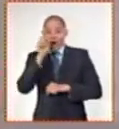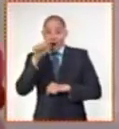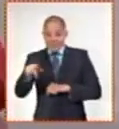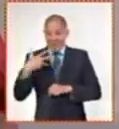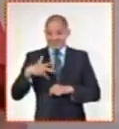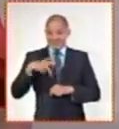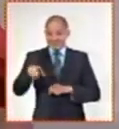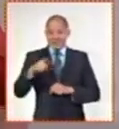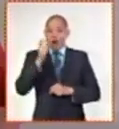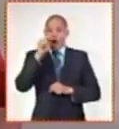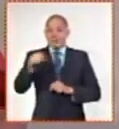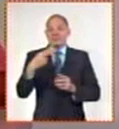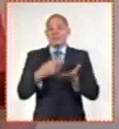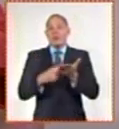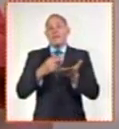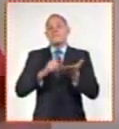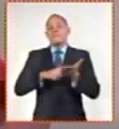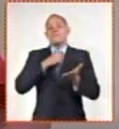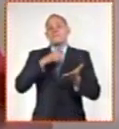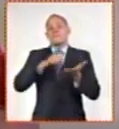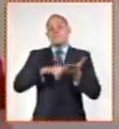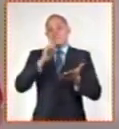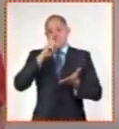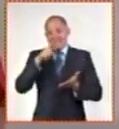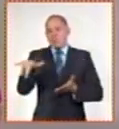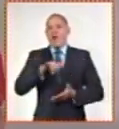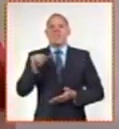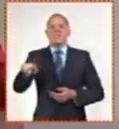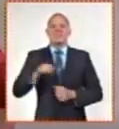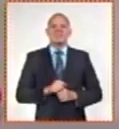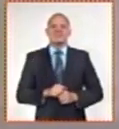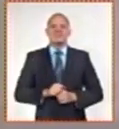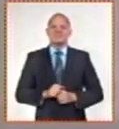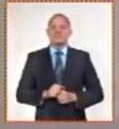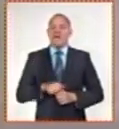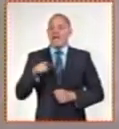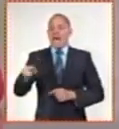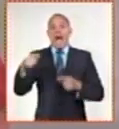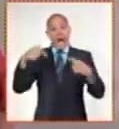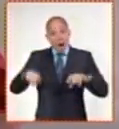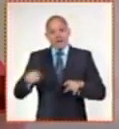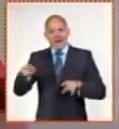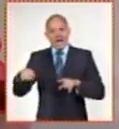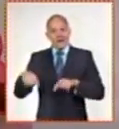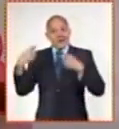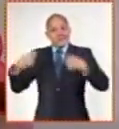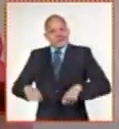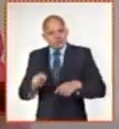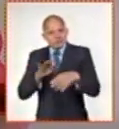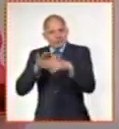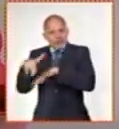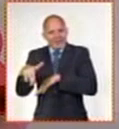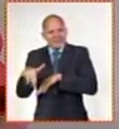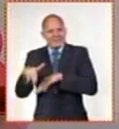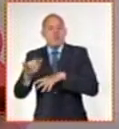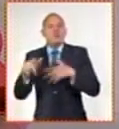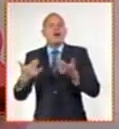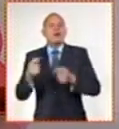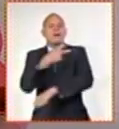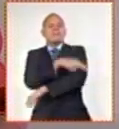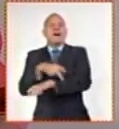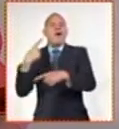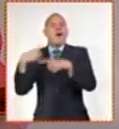justicia argentina, pero es parte de el cerebro judicial de muchos de estos procesos.